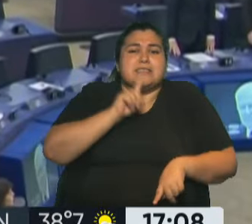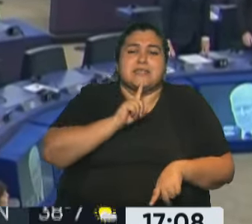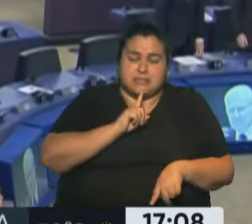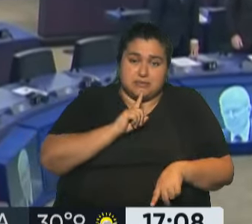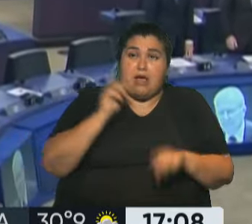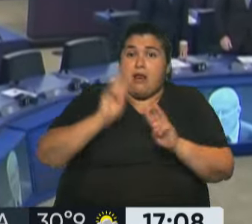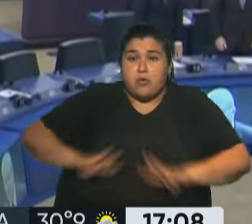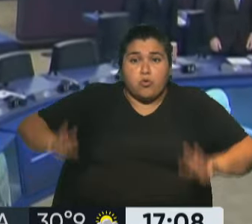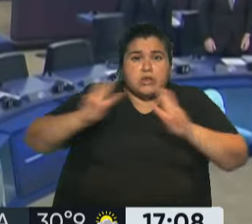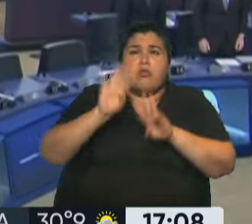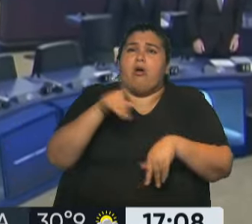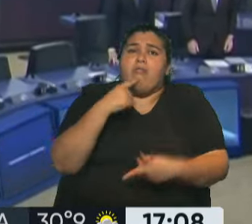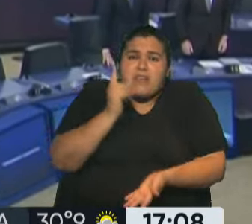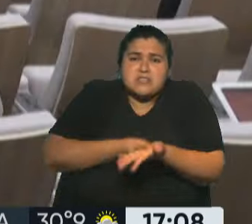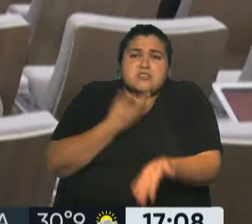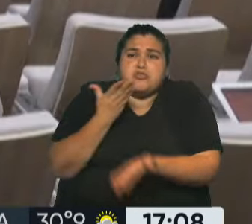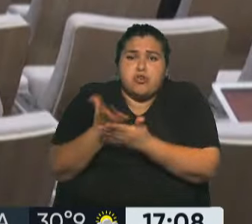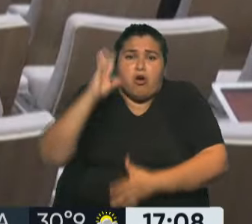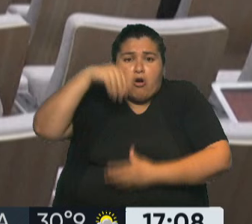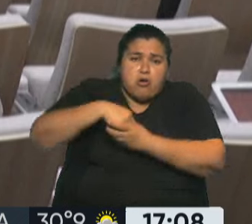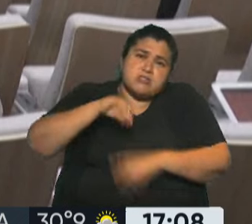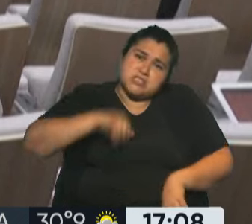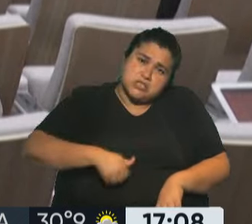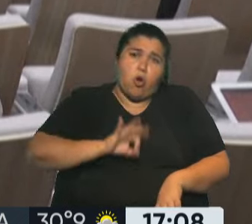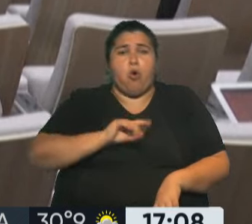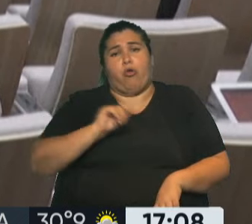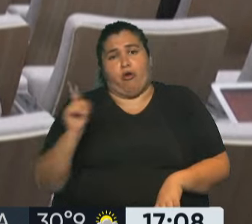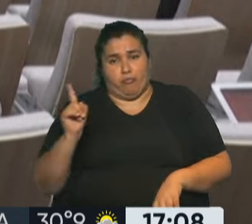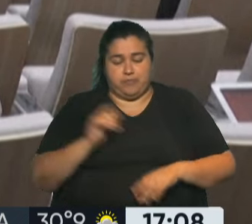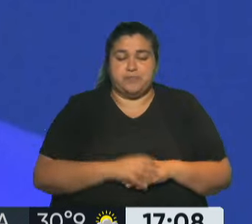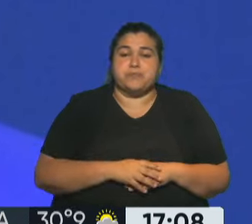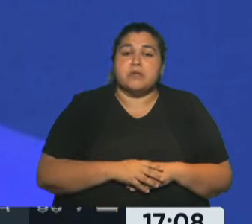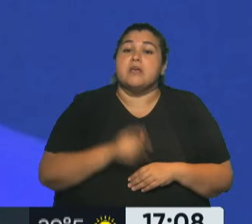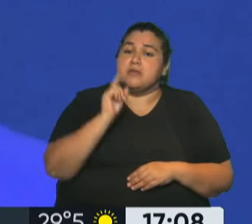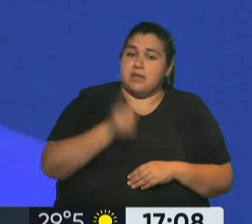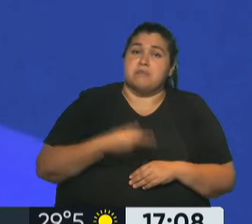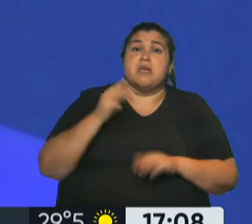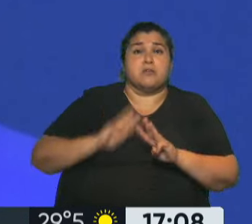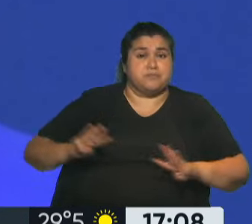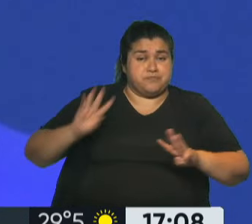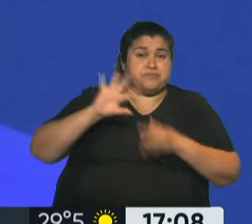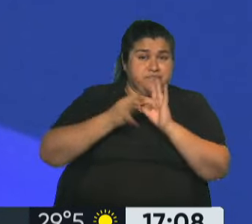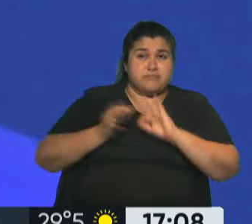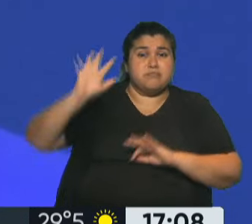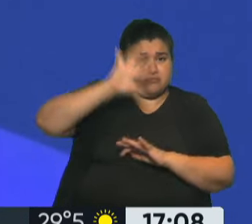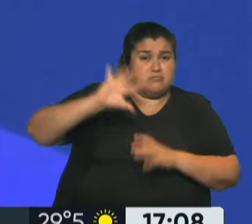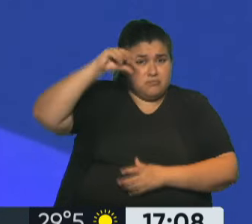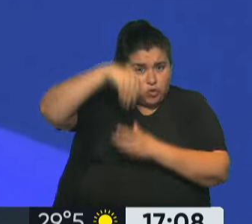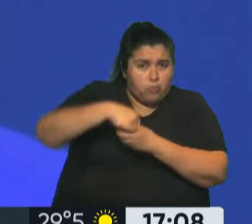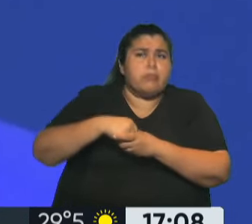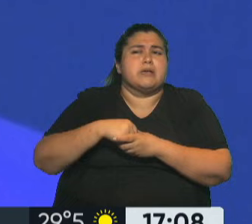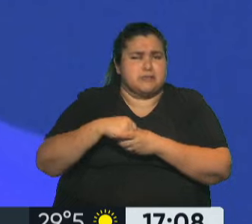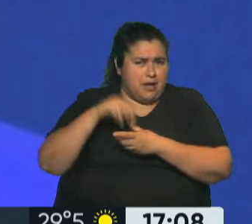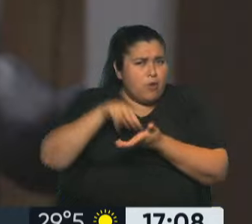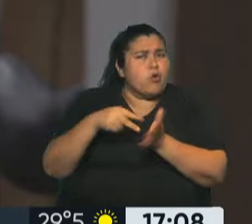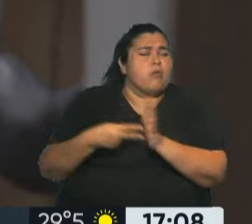para decidir o no la continuación en el bloque europeo. Consideró además que la Unión Europea tiene un déficit democrático debido